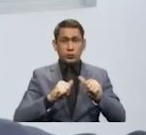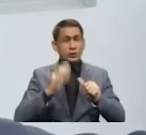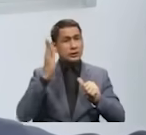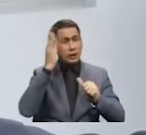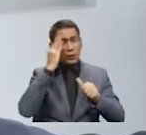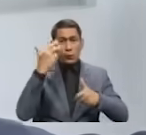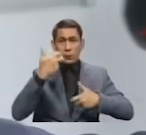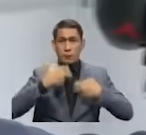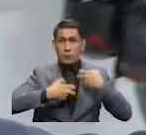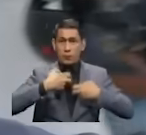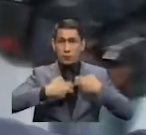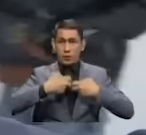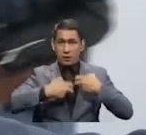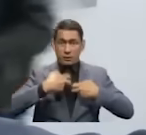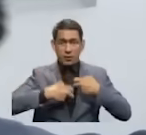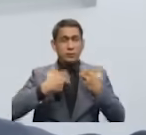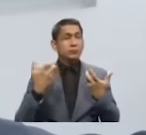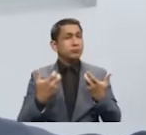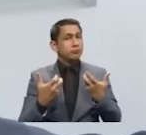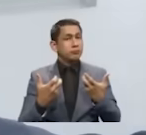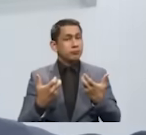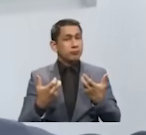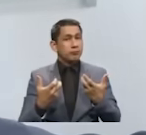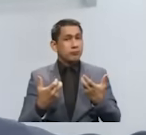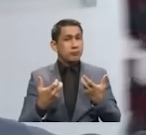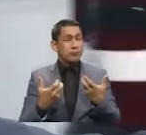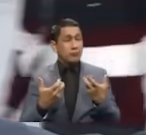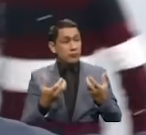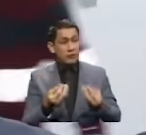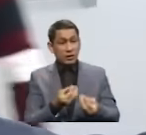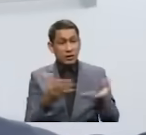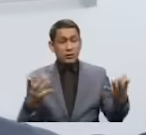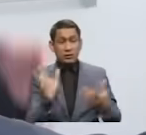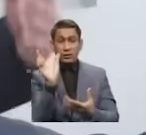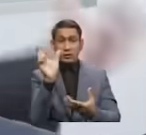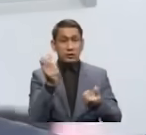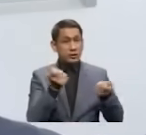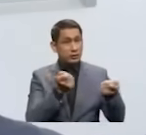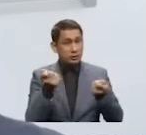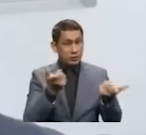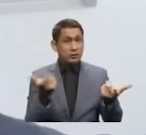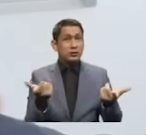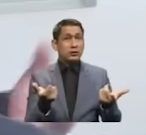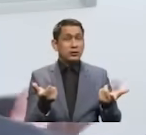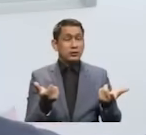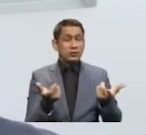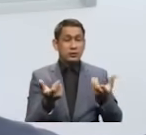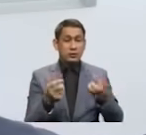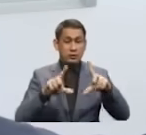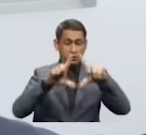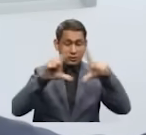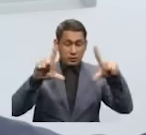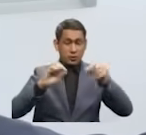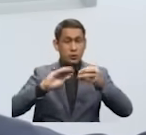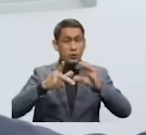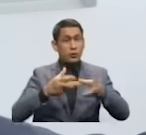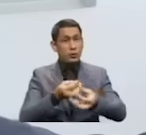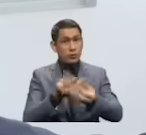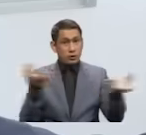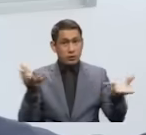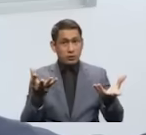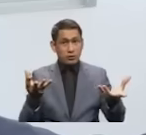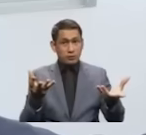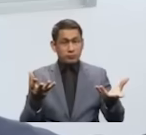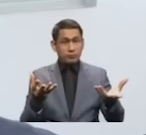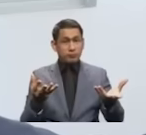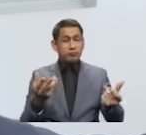como vulneración del sistema informático, emisión de licencias tal vez adulteradas, emisión de placas en otras partes del país. Entonces, todas esas